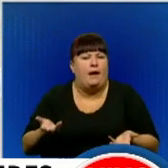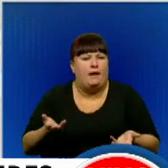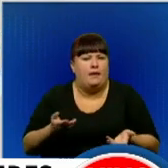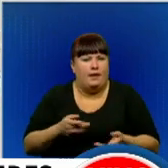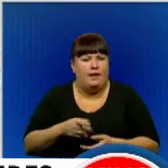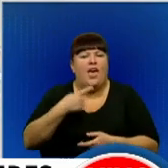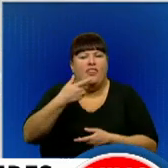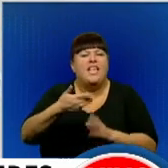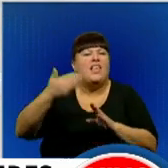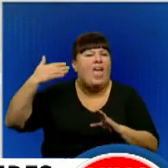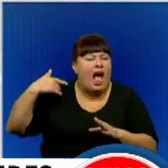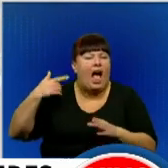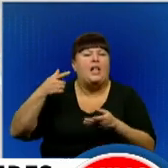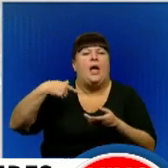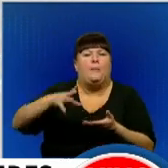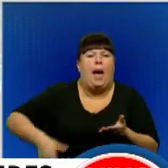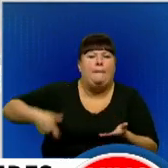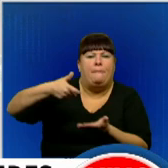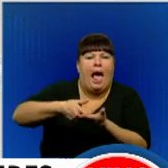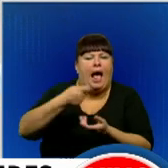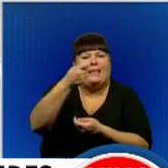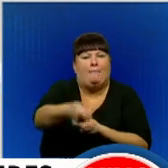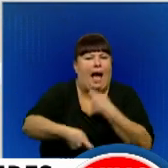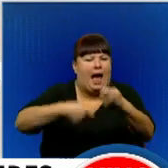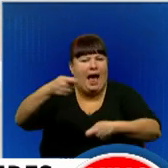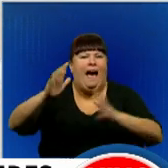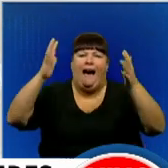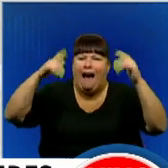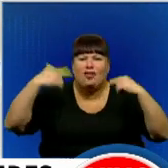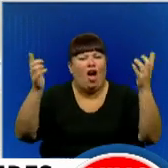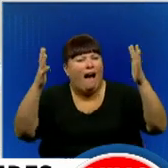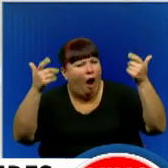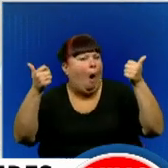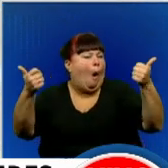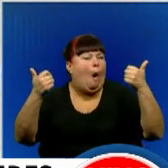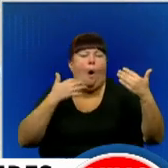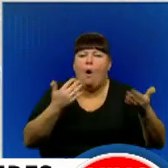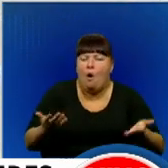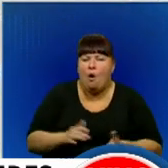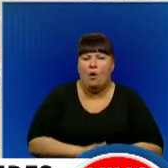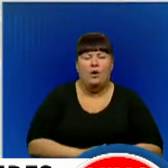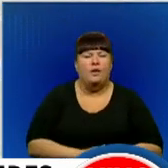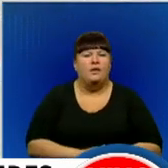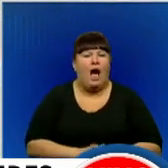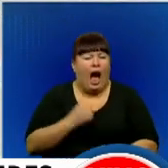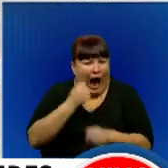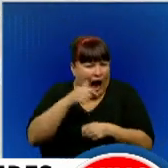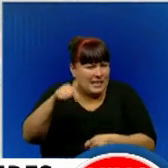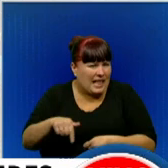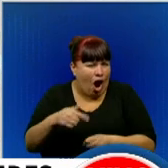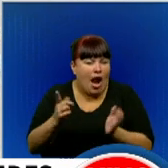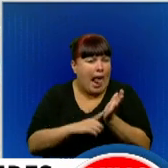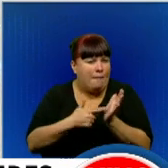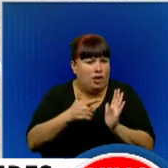y va a ser retroactivo que le van a poner plata al bolsillo de la gente se festejó acá qué bárbaro hasta el día de hoy no fue